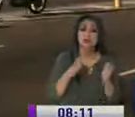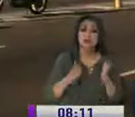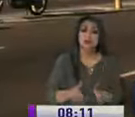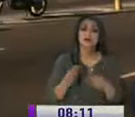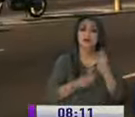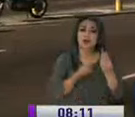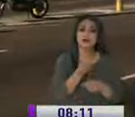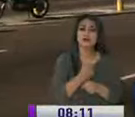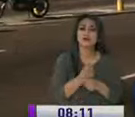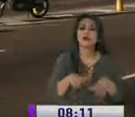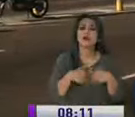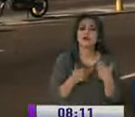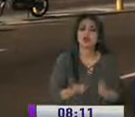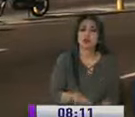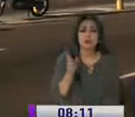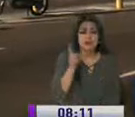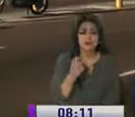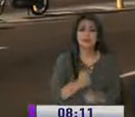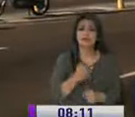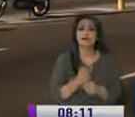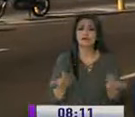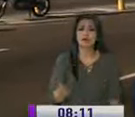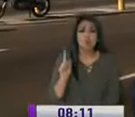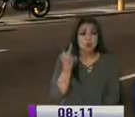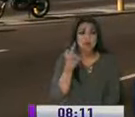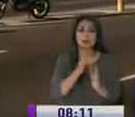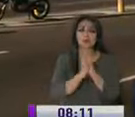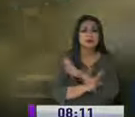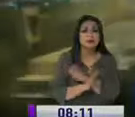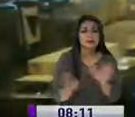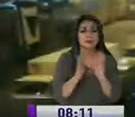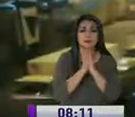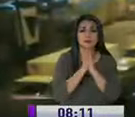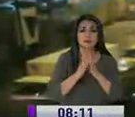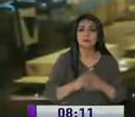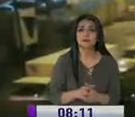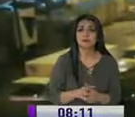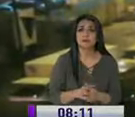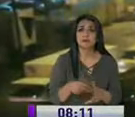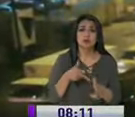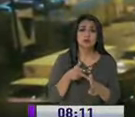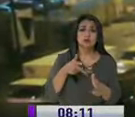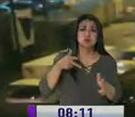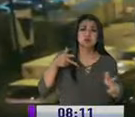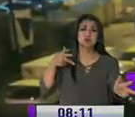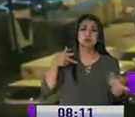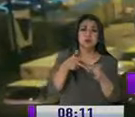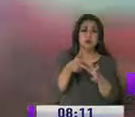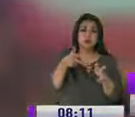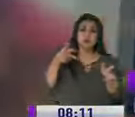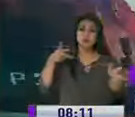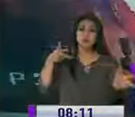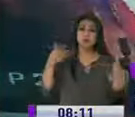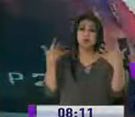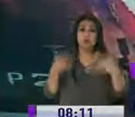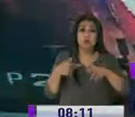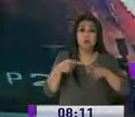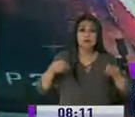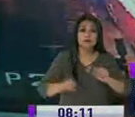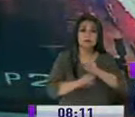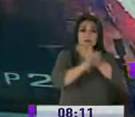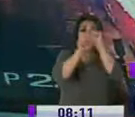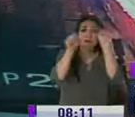etcétera, etcétera. Y necesitamos trabajar, pues es lo único que pedimos, por favor. Largas filas de vehículos paralizados se observaron desde muy temprano en una de